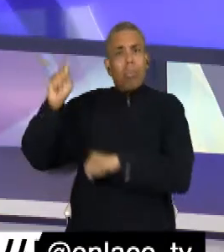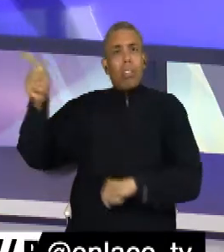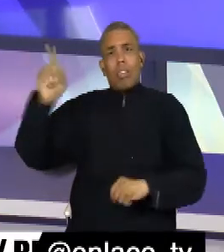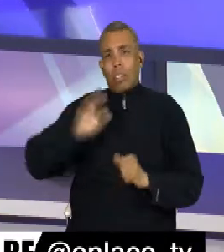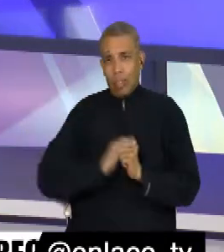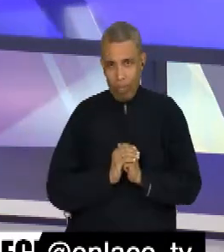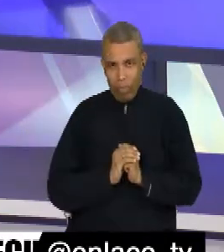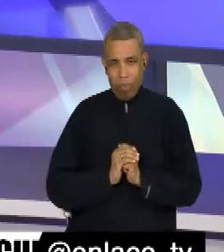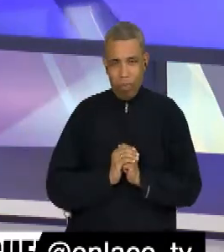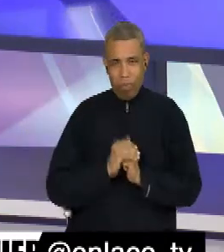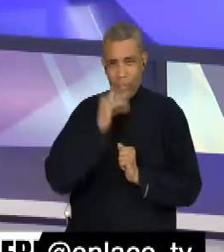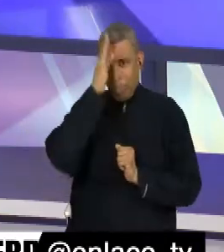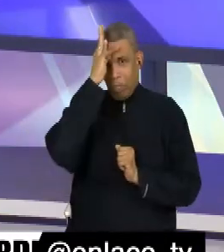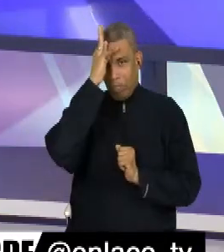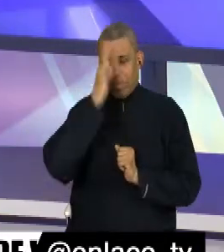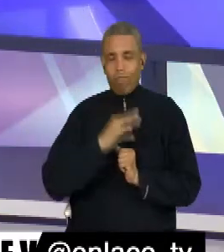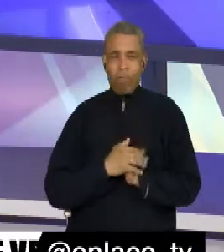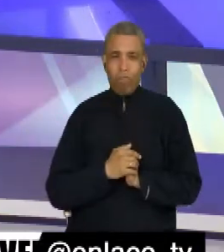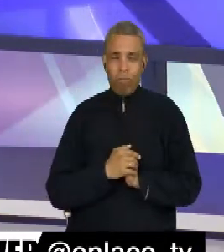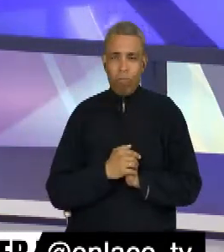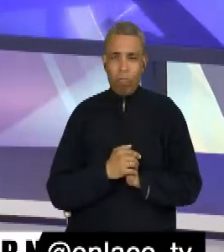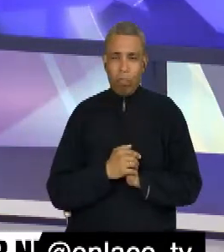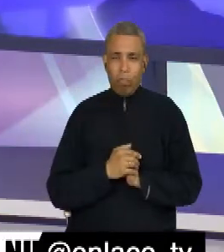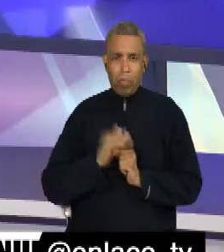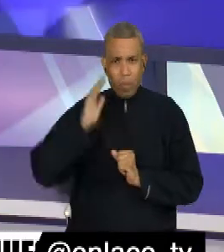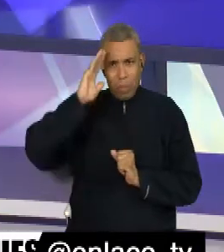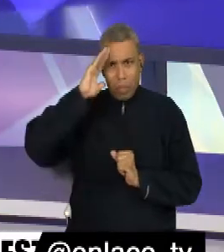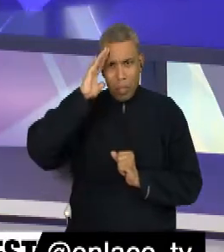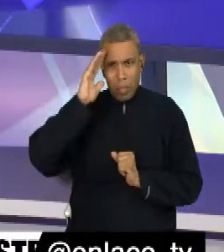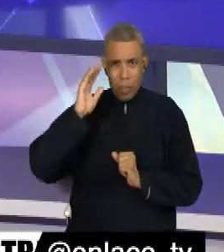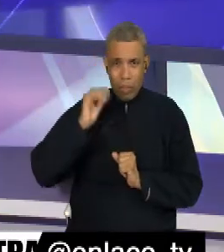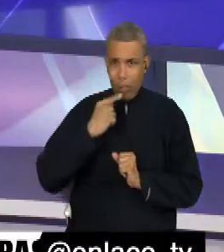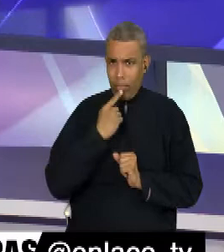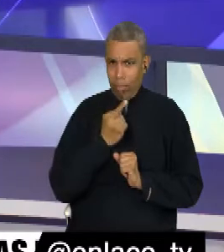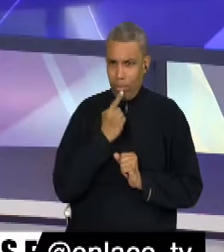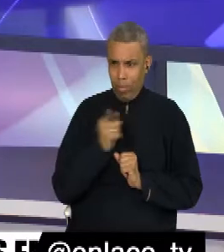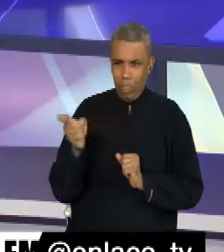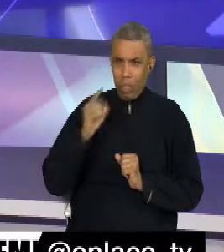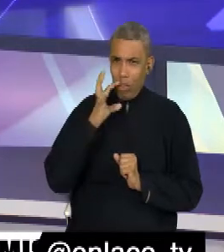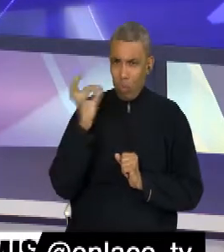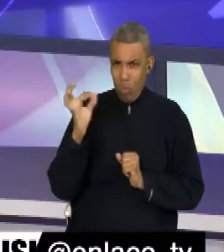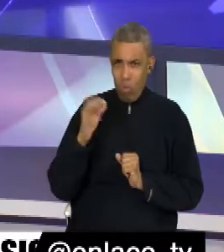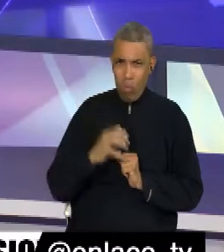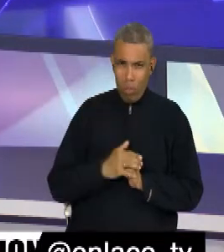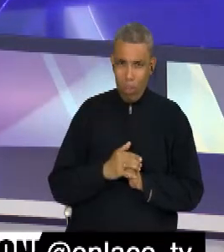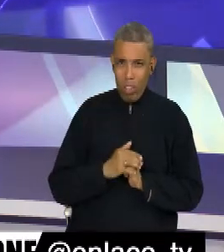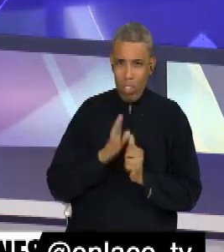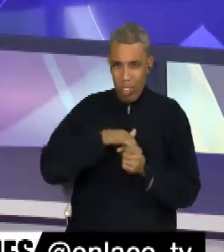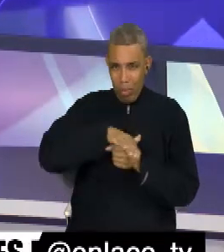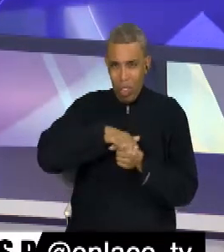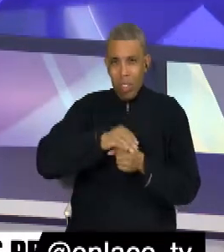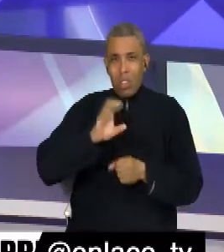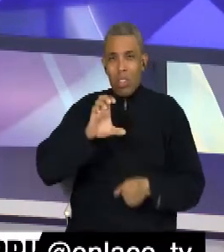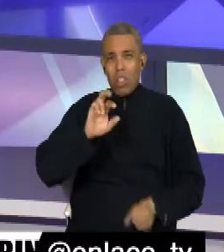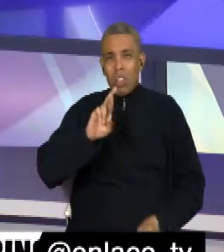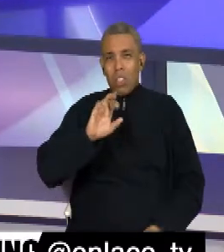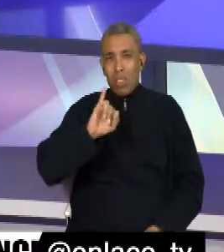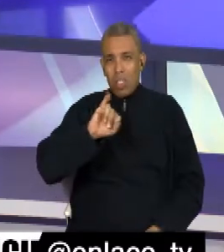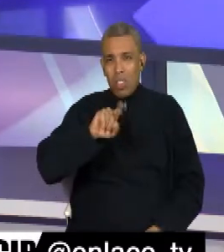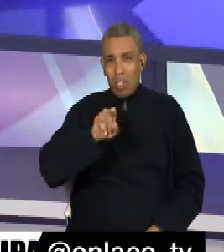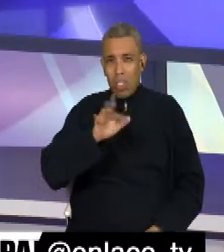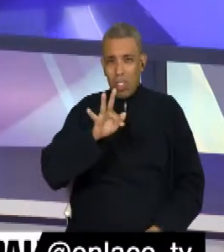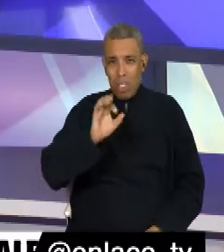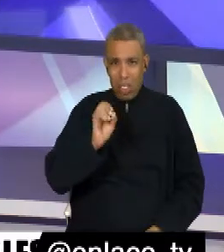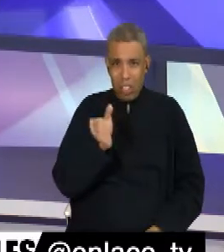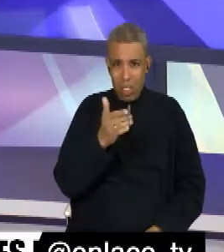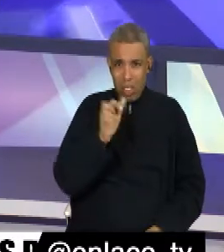Por su parte, la policía asegura que la persona detenida en estos hechos ocurridos en el barrio Cristo Rey atemorizaba a los habitantes de ese